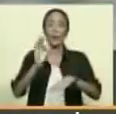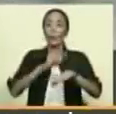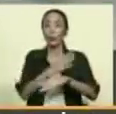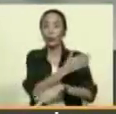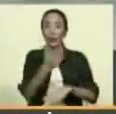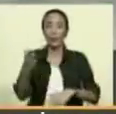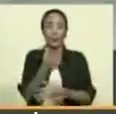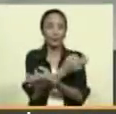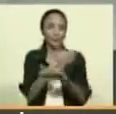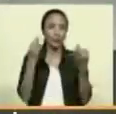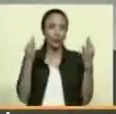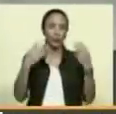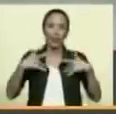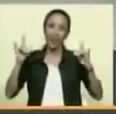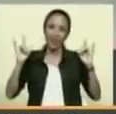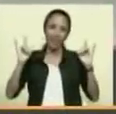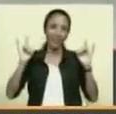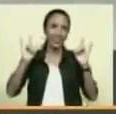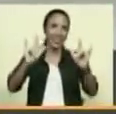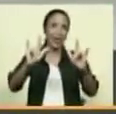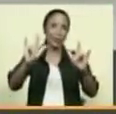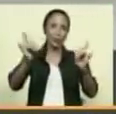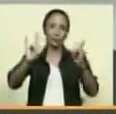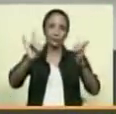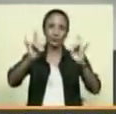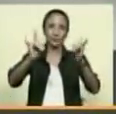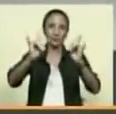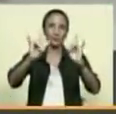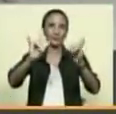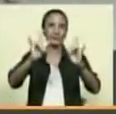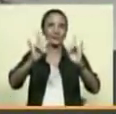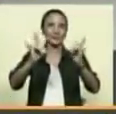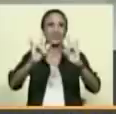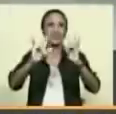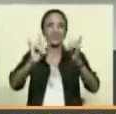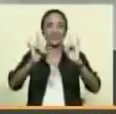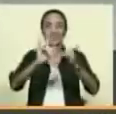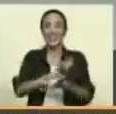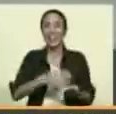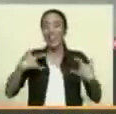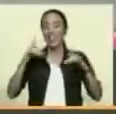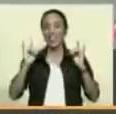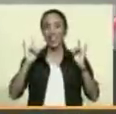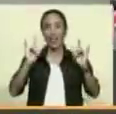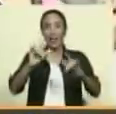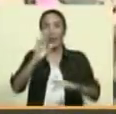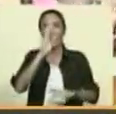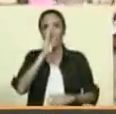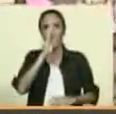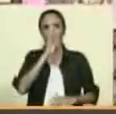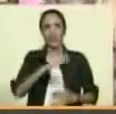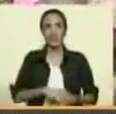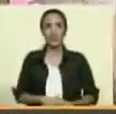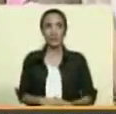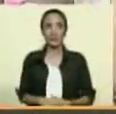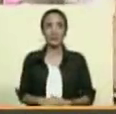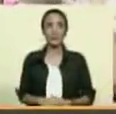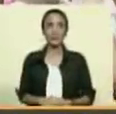sagrada. Barina, te amo con todo el amor de mi vida y mi existencia, Barina.